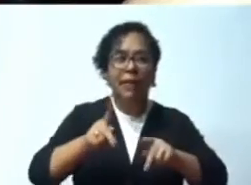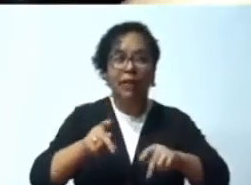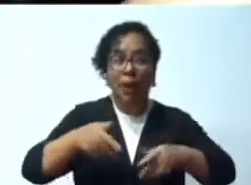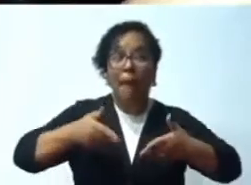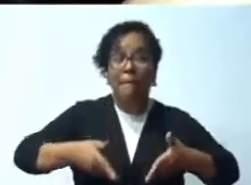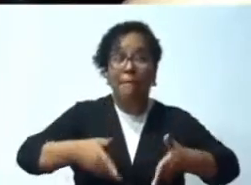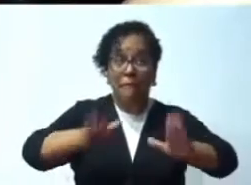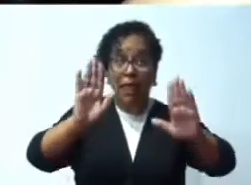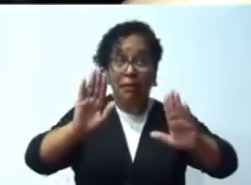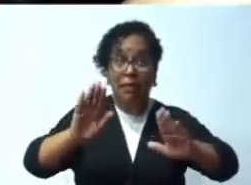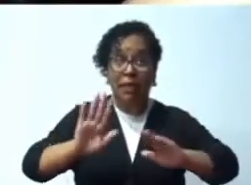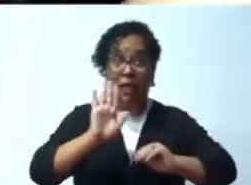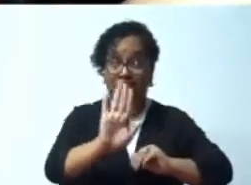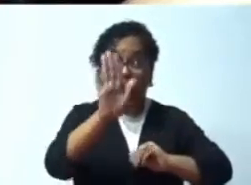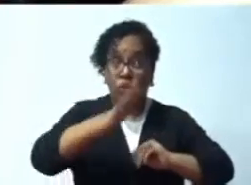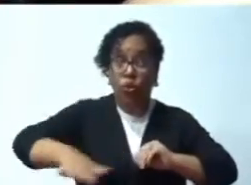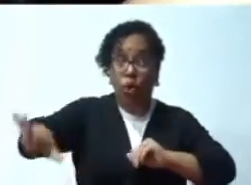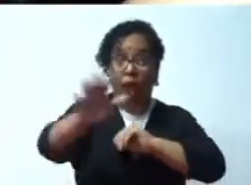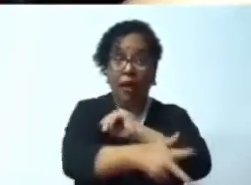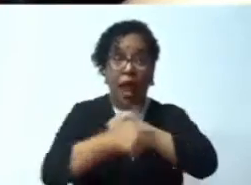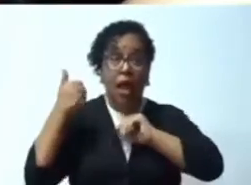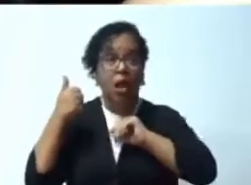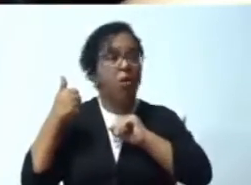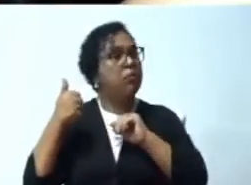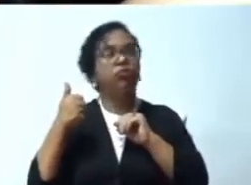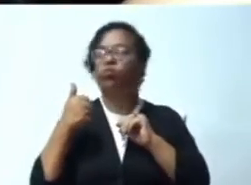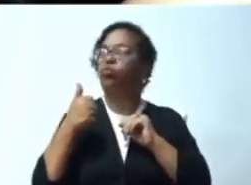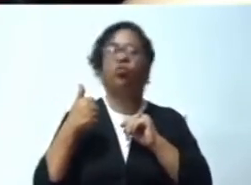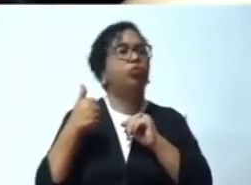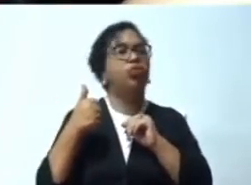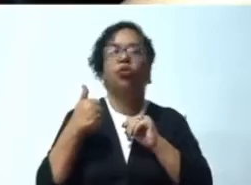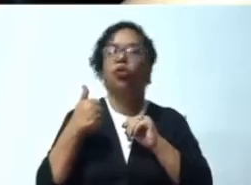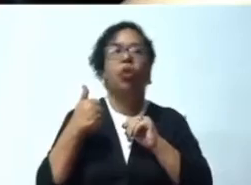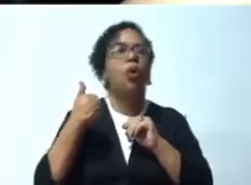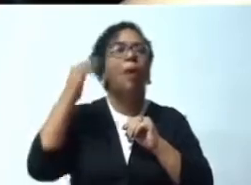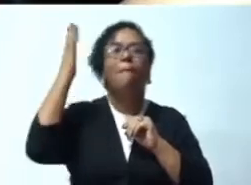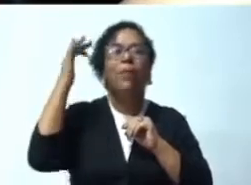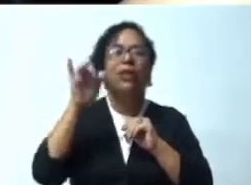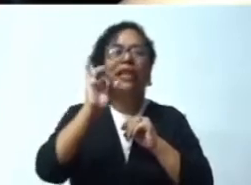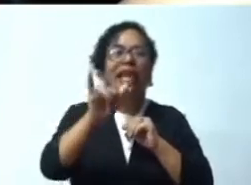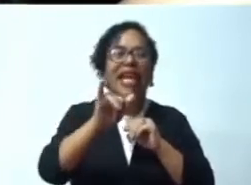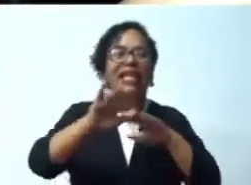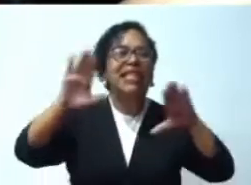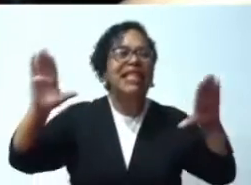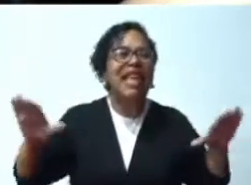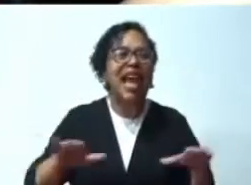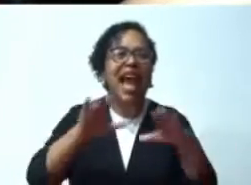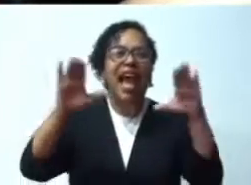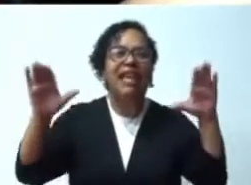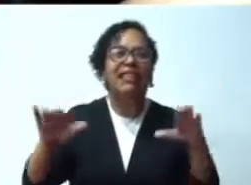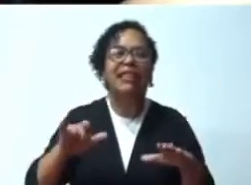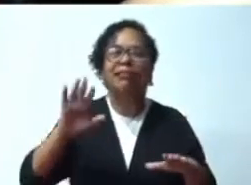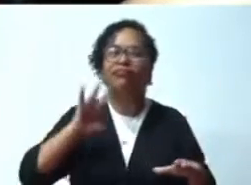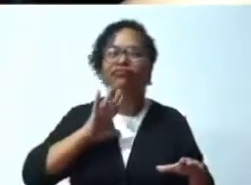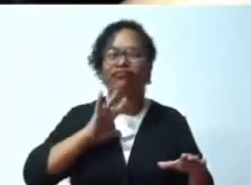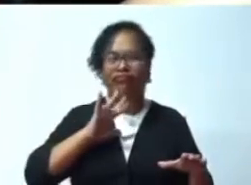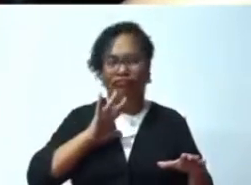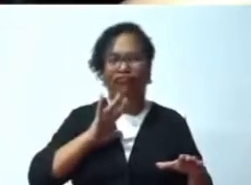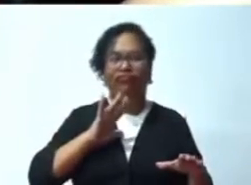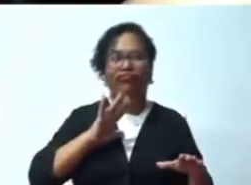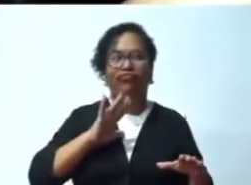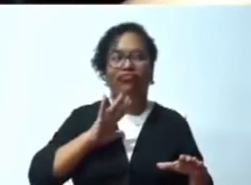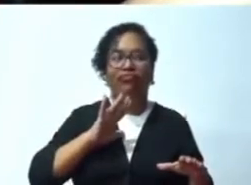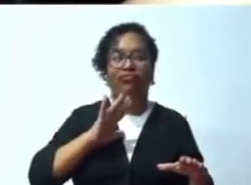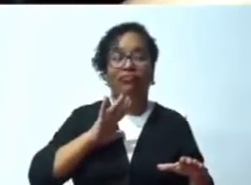esa comunidad, para hacer una obra de bien social. Los jóvenes, lamento que no pude colocar una foto, que tenemos